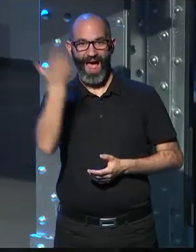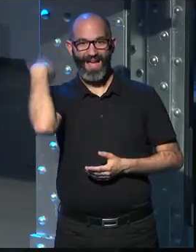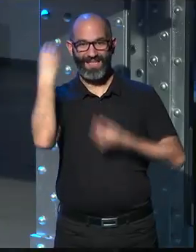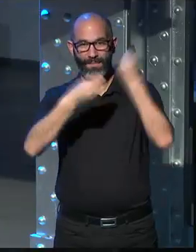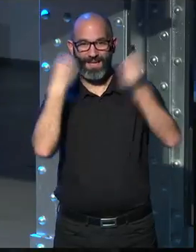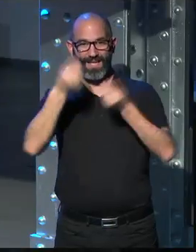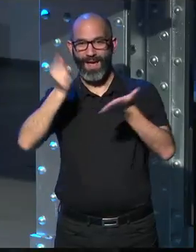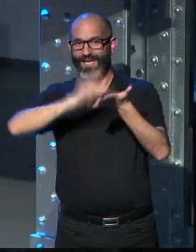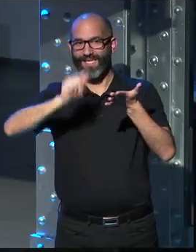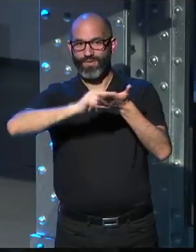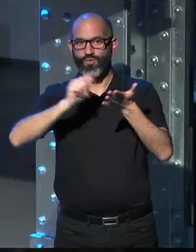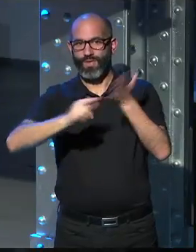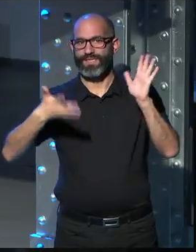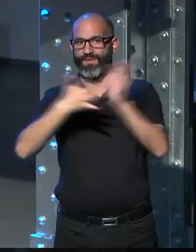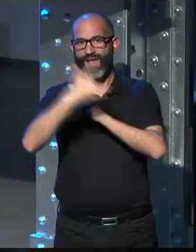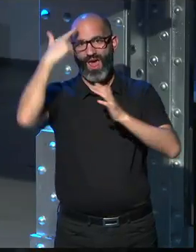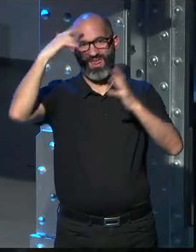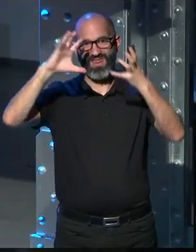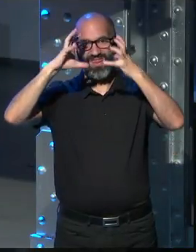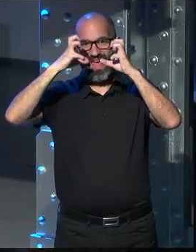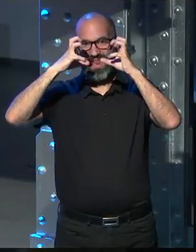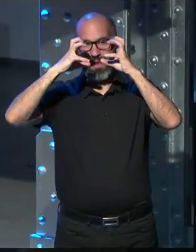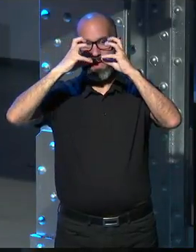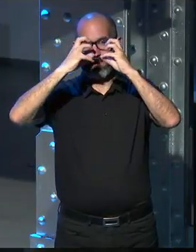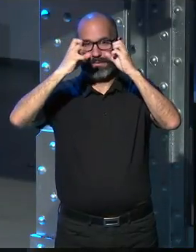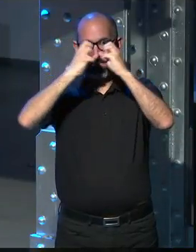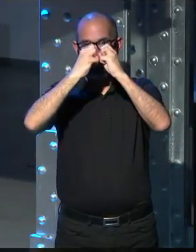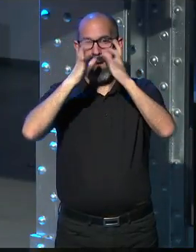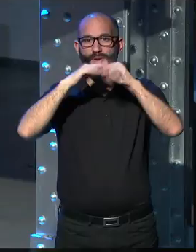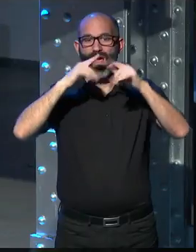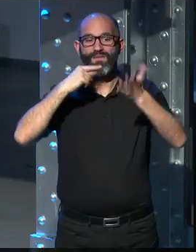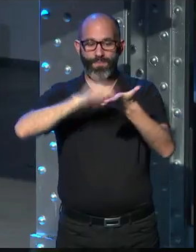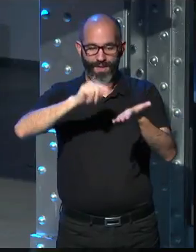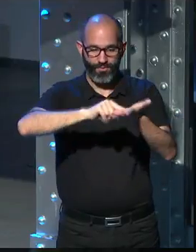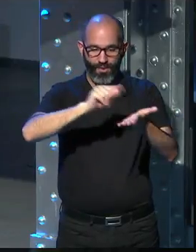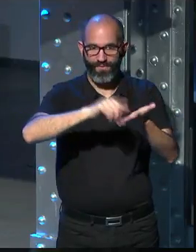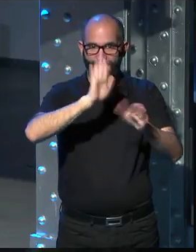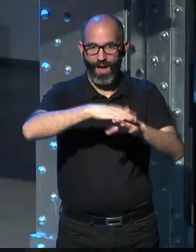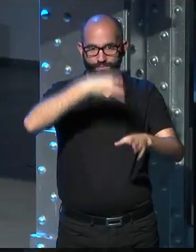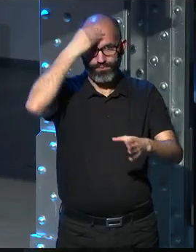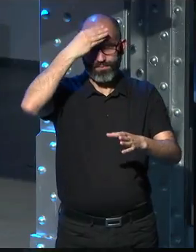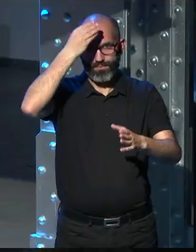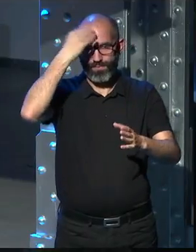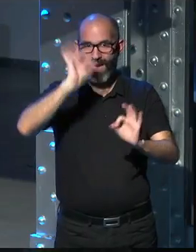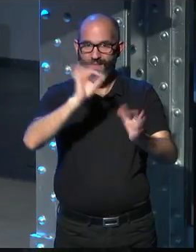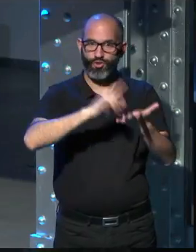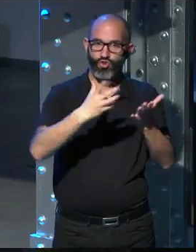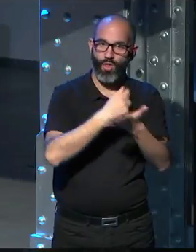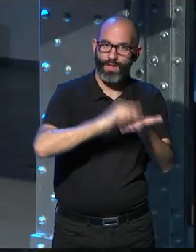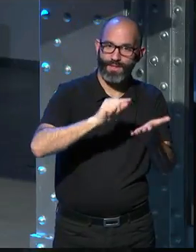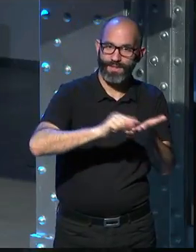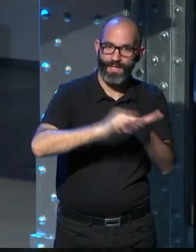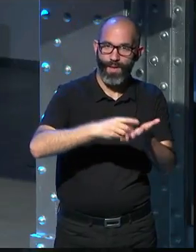iba a acabar por completo con nuestro cerebro porque iba a impedir la memorización. Como si tú sabías dónde buscar información y leerla, no tendrías